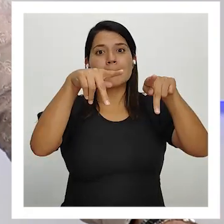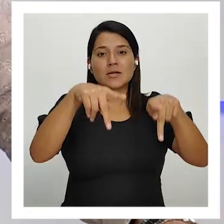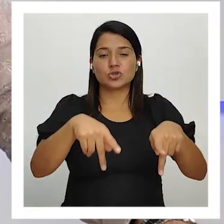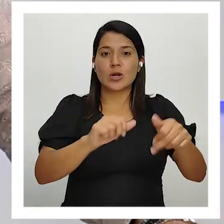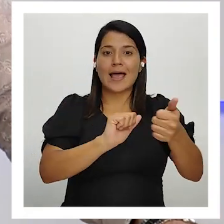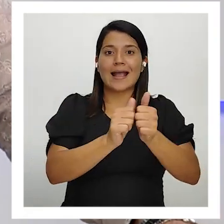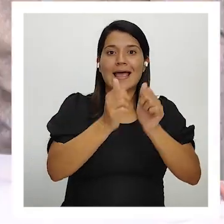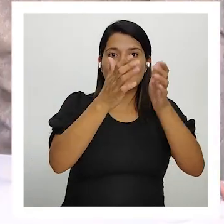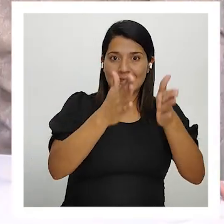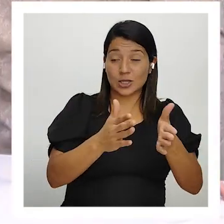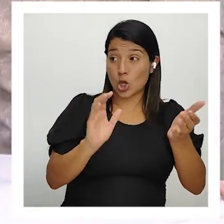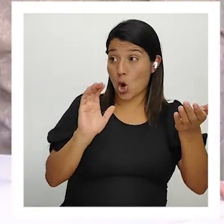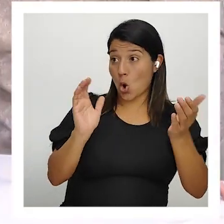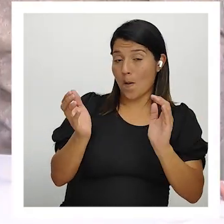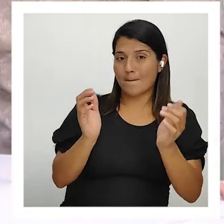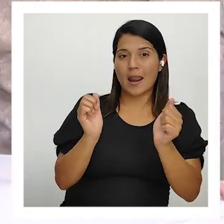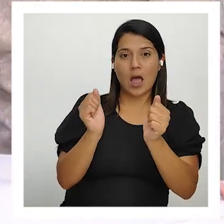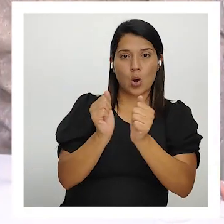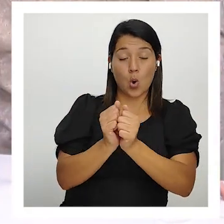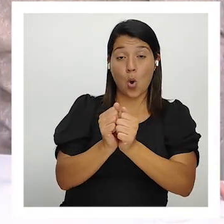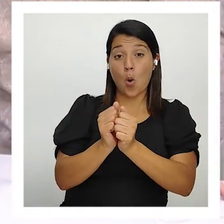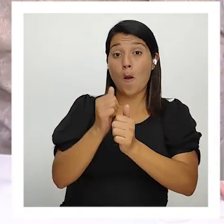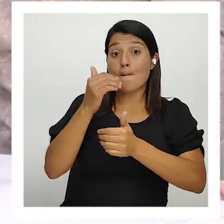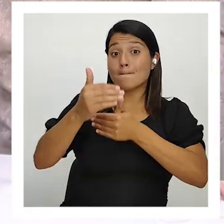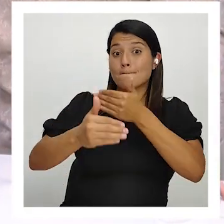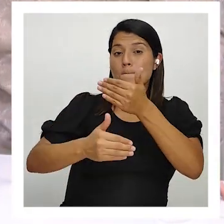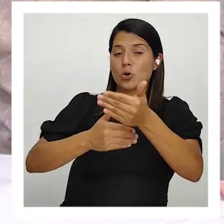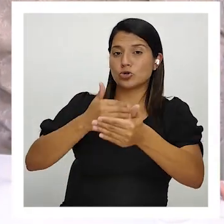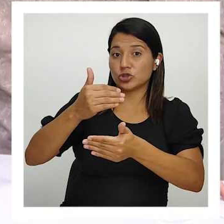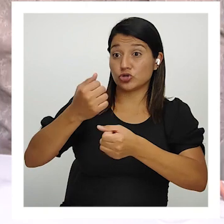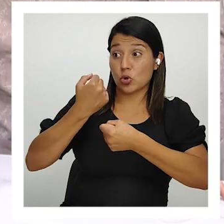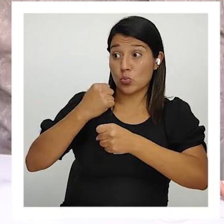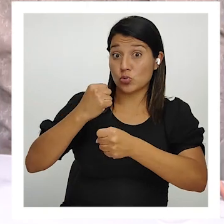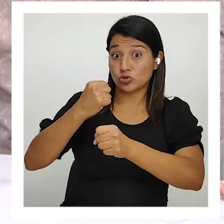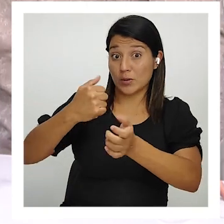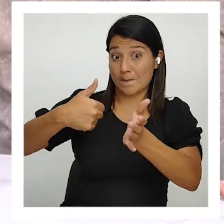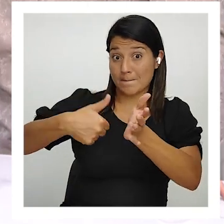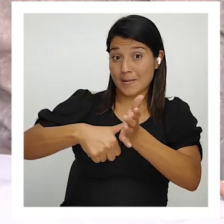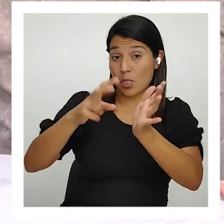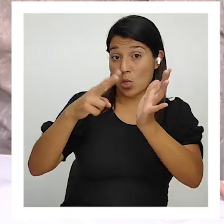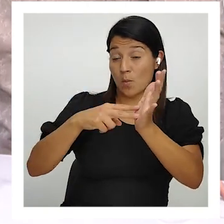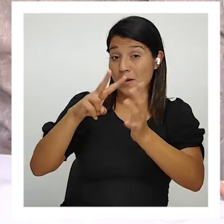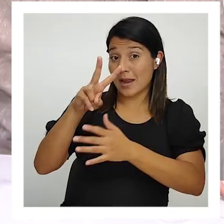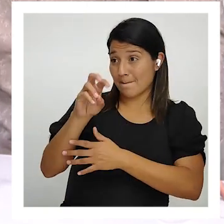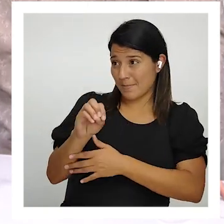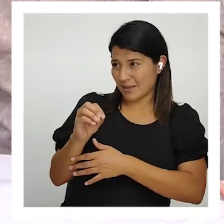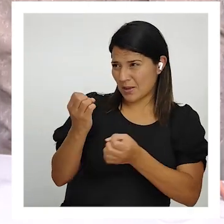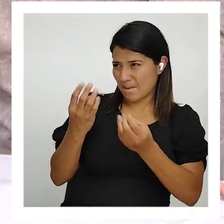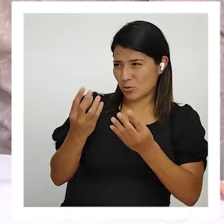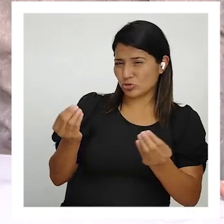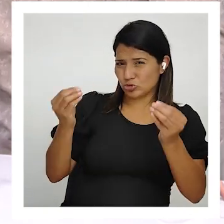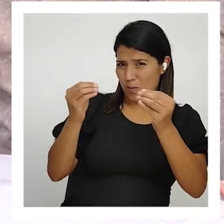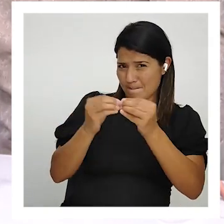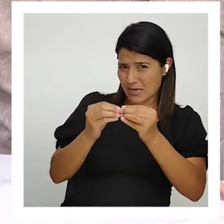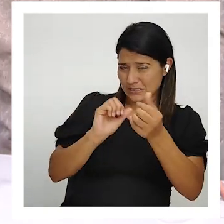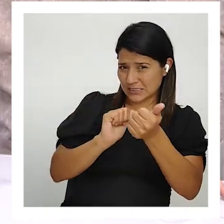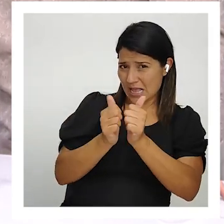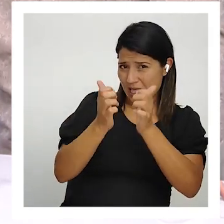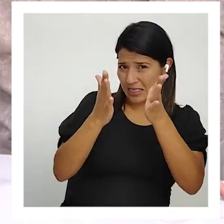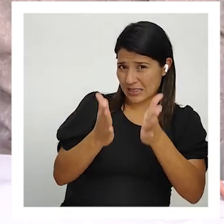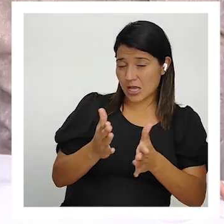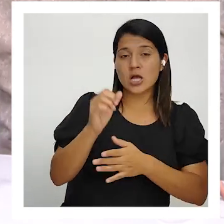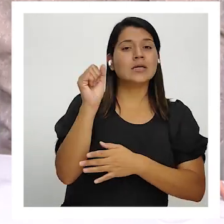con la elección municipal del 2020, ¿se supera ese número de inscripciones? Sí, se supera, como lo